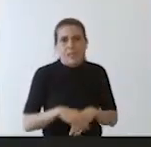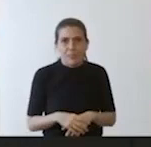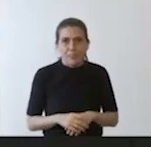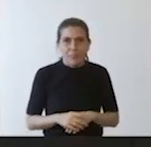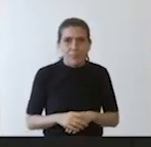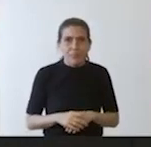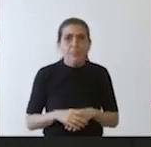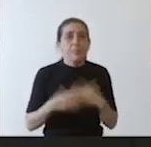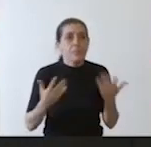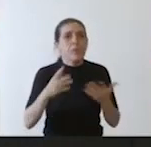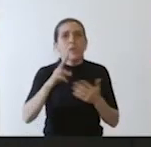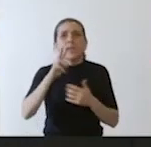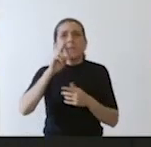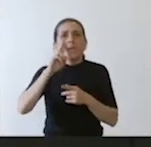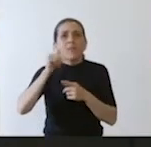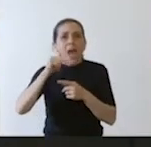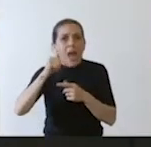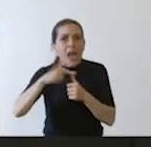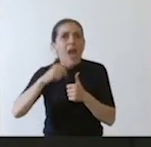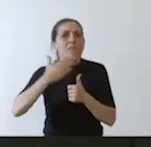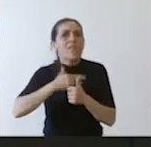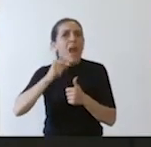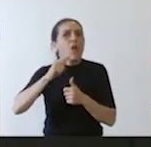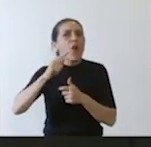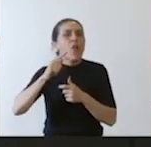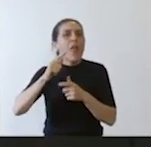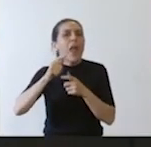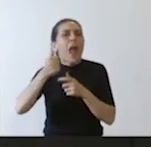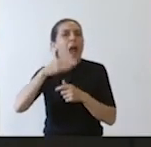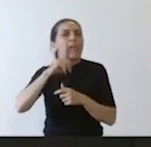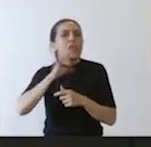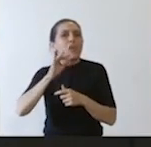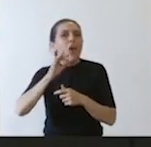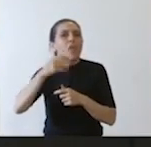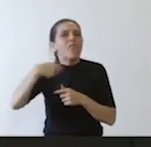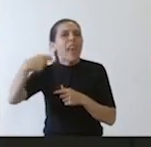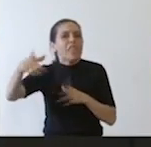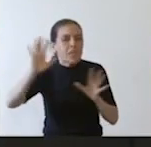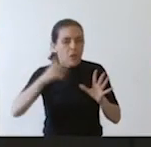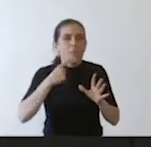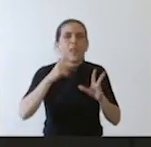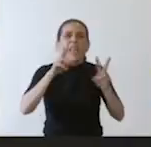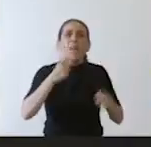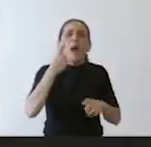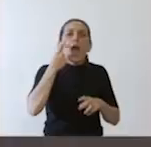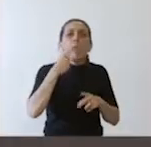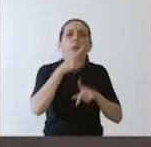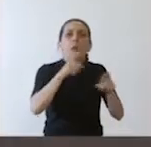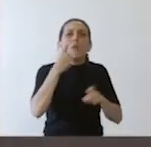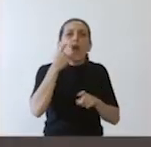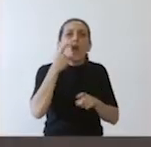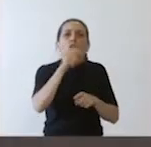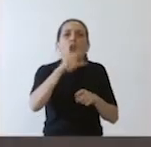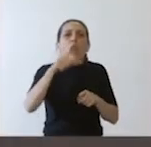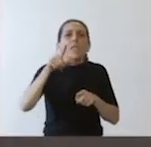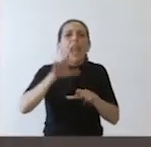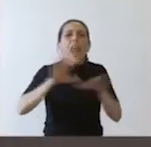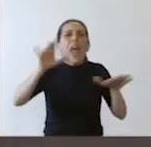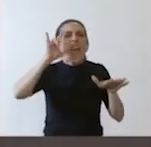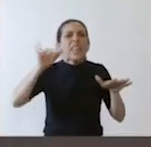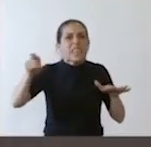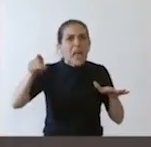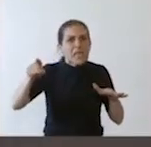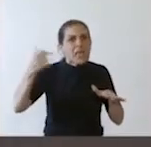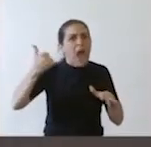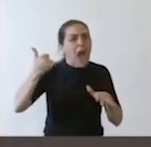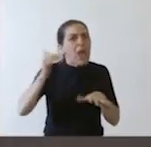Sí, Liliana Franco, de Ámbito Financiero. La pregunta es respecto a los controles que se efectúan en Ezeiza. Hay bastantes